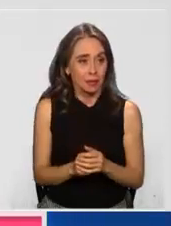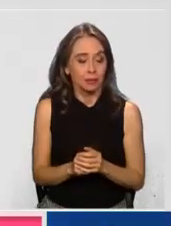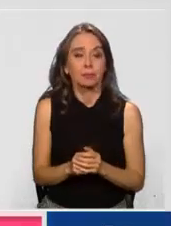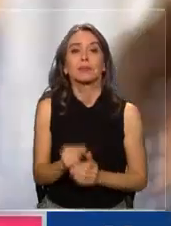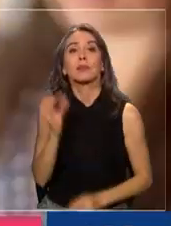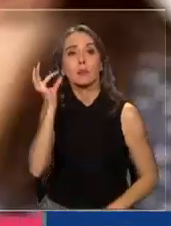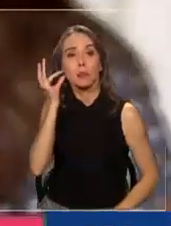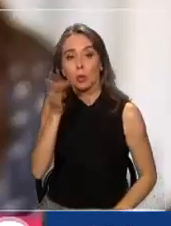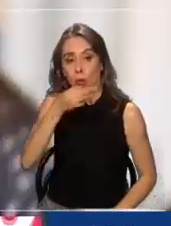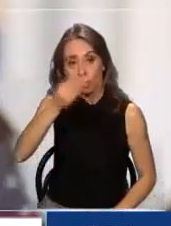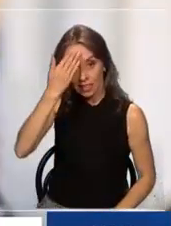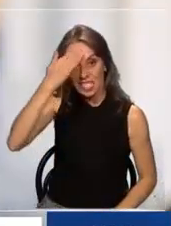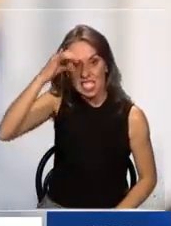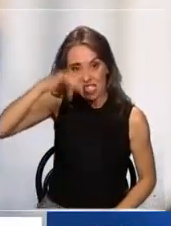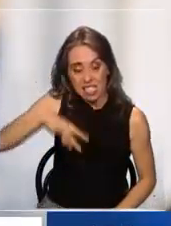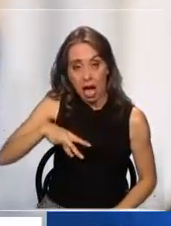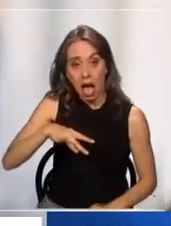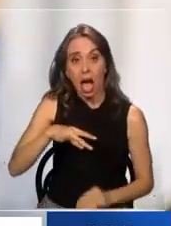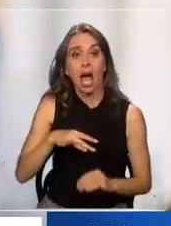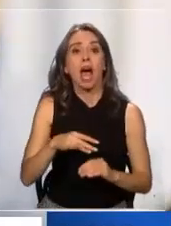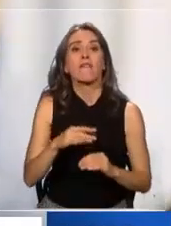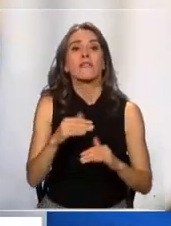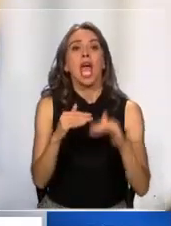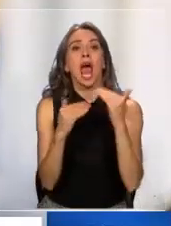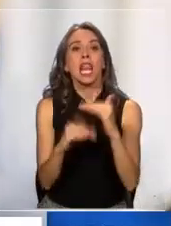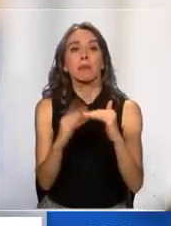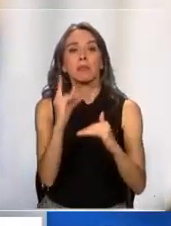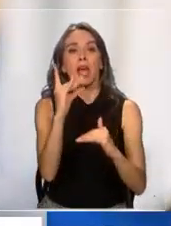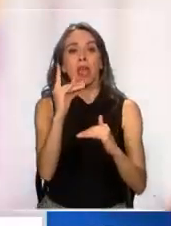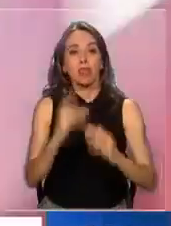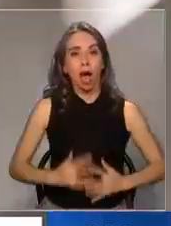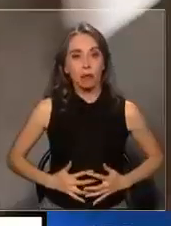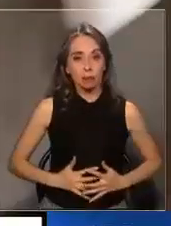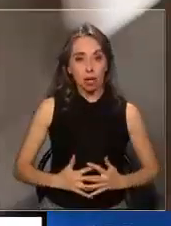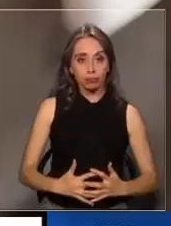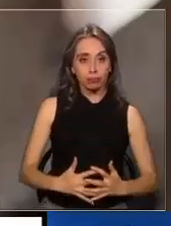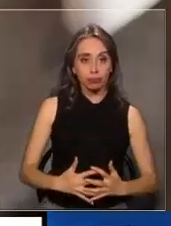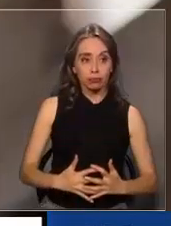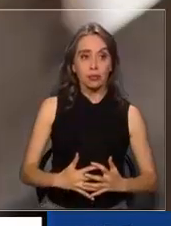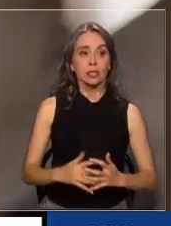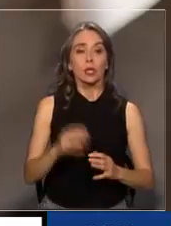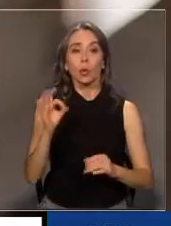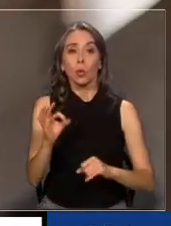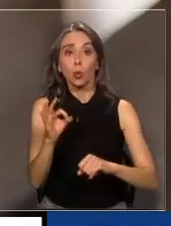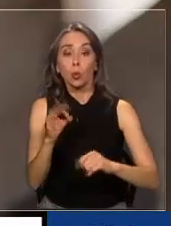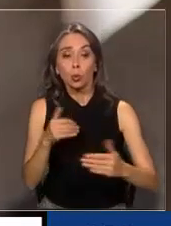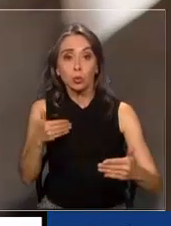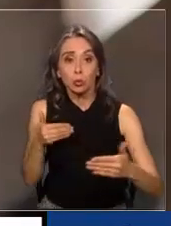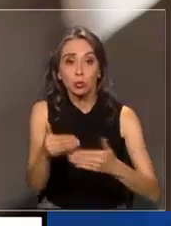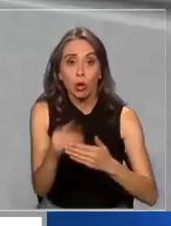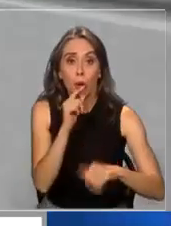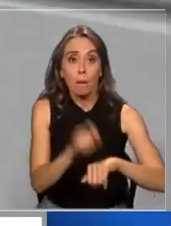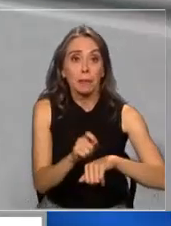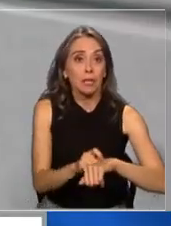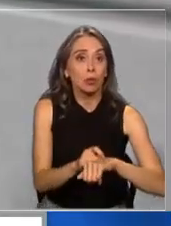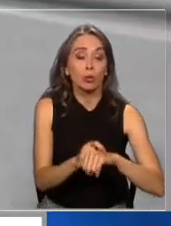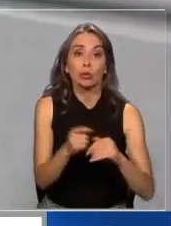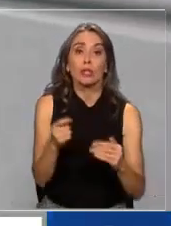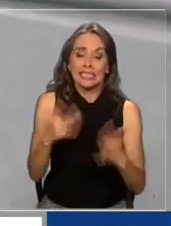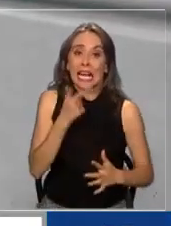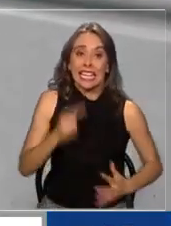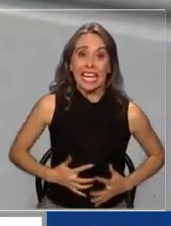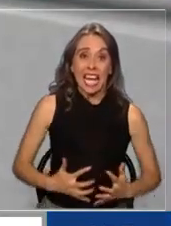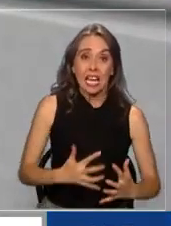Uno sabe que hay un límite reproductivo y llegó el minuto en que dije, bueno, ya. No fue